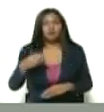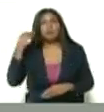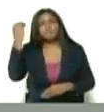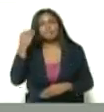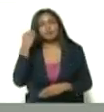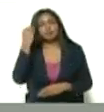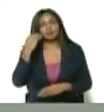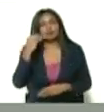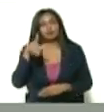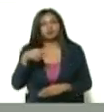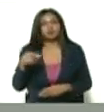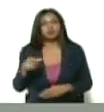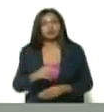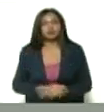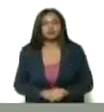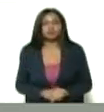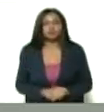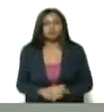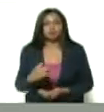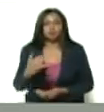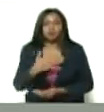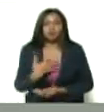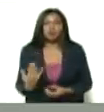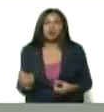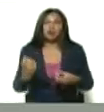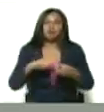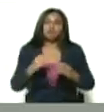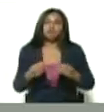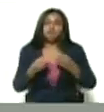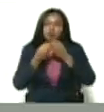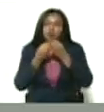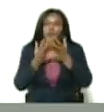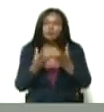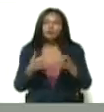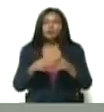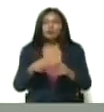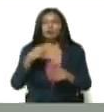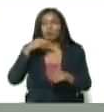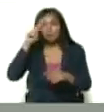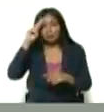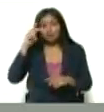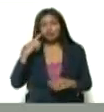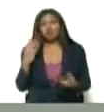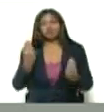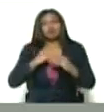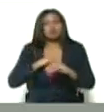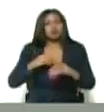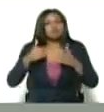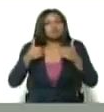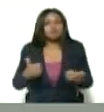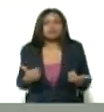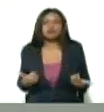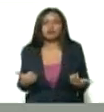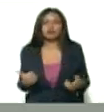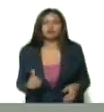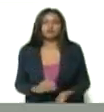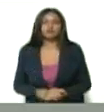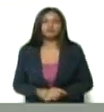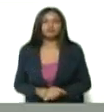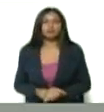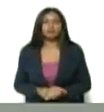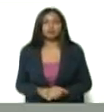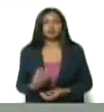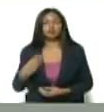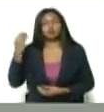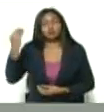Freddy. Presidente, yo quería agregar a este comentario de... Bueno, como padre estoy absolutamente de acuerdo también, ¿no? Evidentemente creo